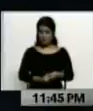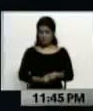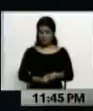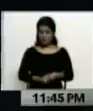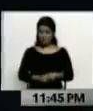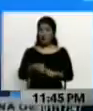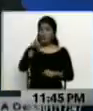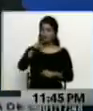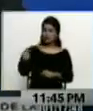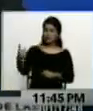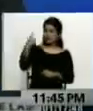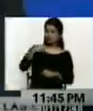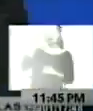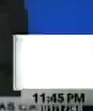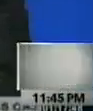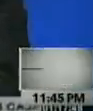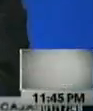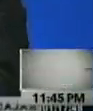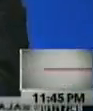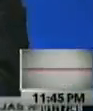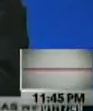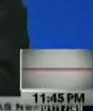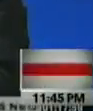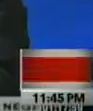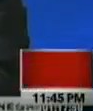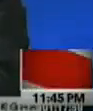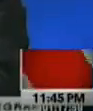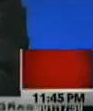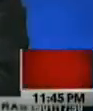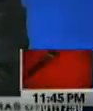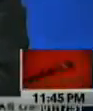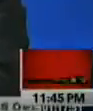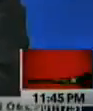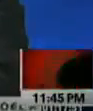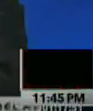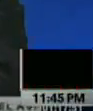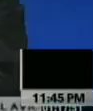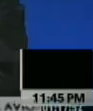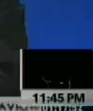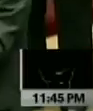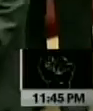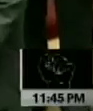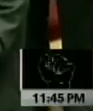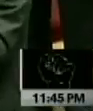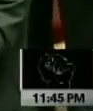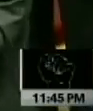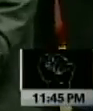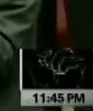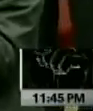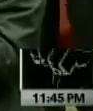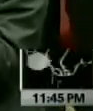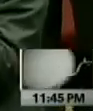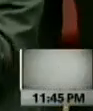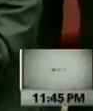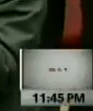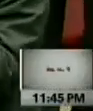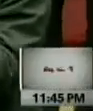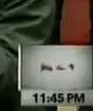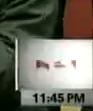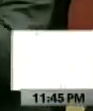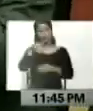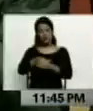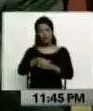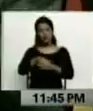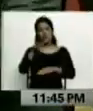mándelo me has preguntado por lo de la declaración del abandono del cargo yo creo que ese no es el camino nosotros vamos a votar el